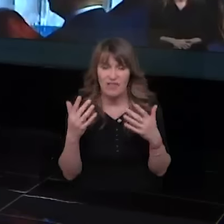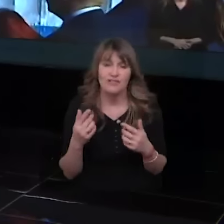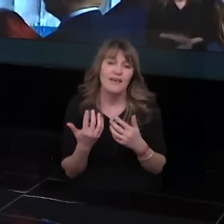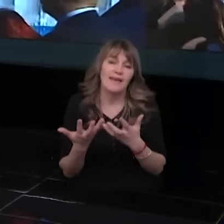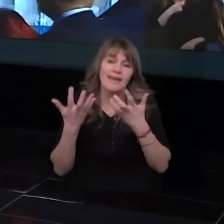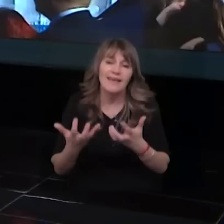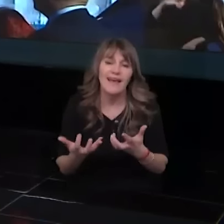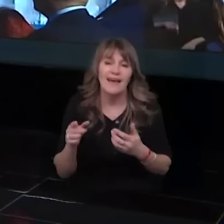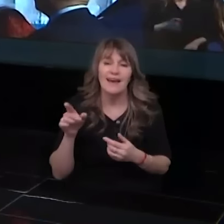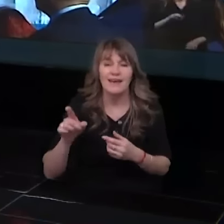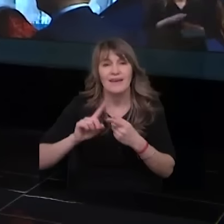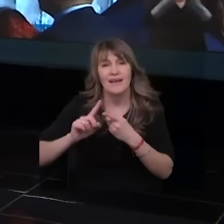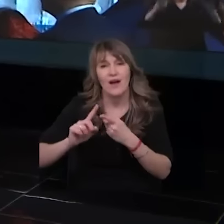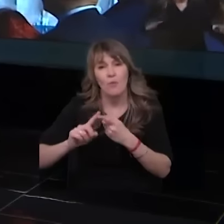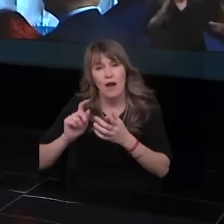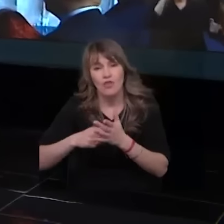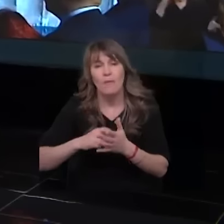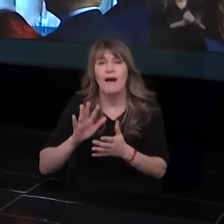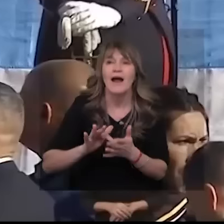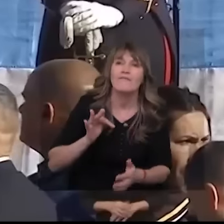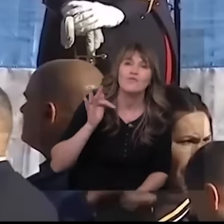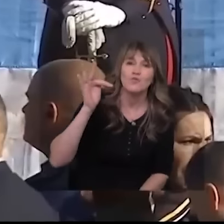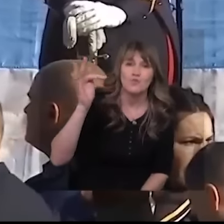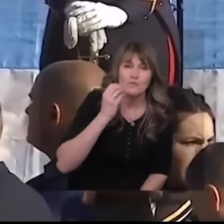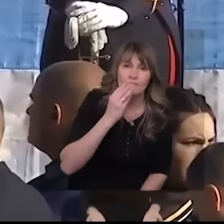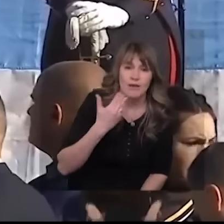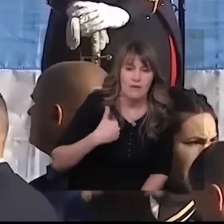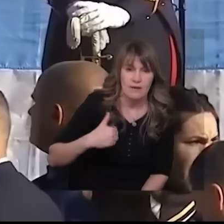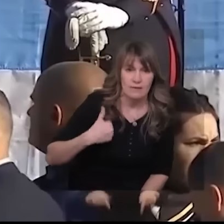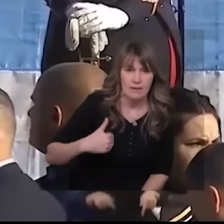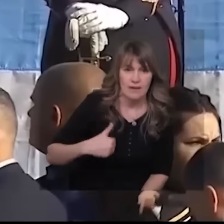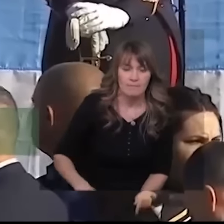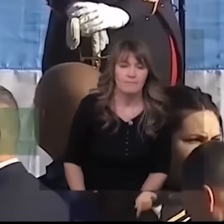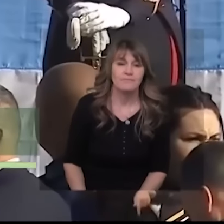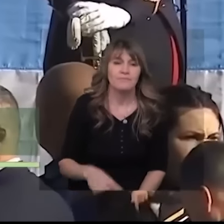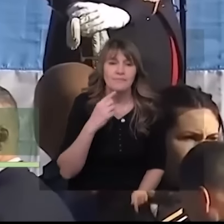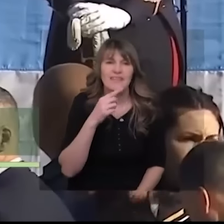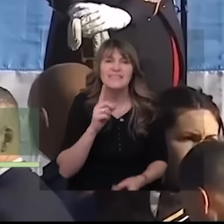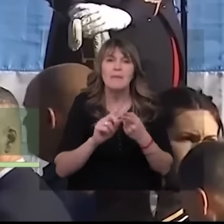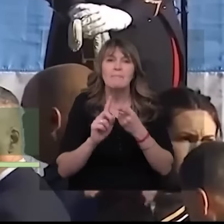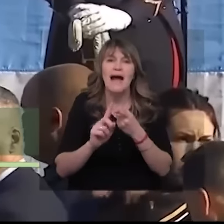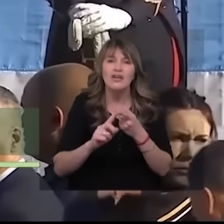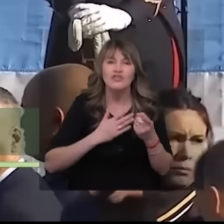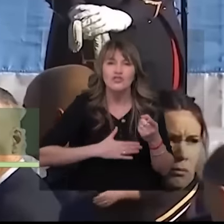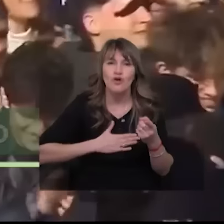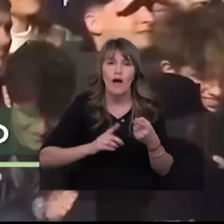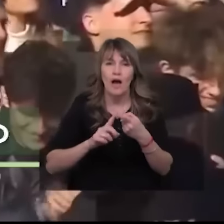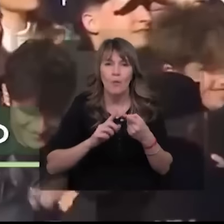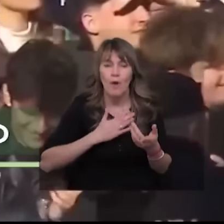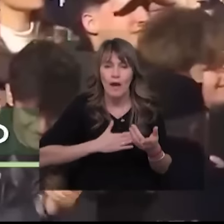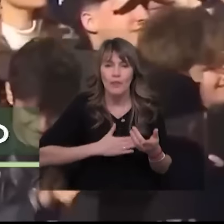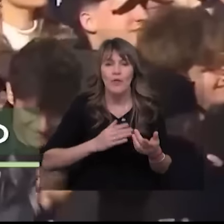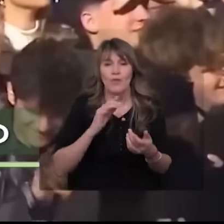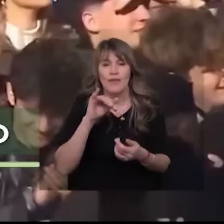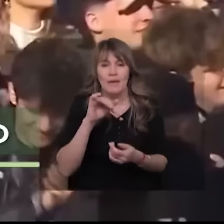punto de inflexión para la Argentina del futuro el llamado pacto de mayo sería suscrito tras la aprobación definitiva de las